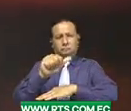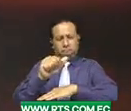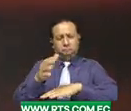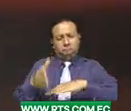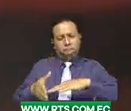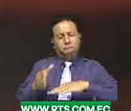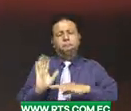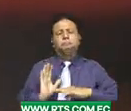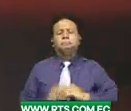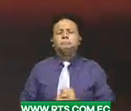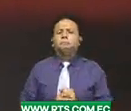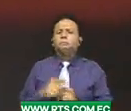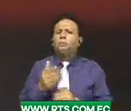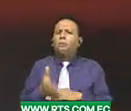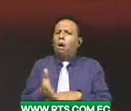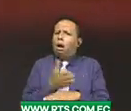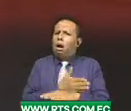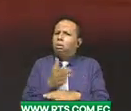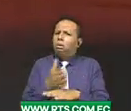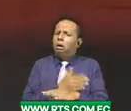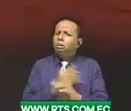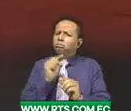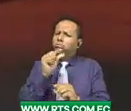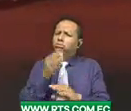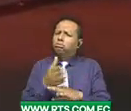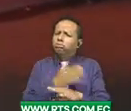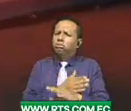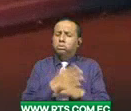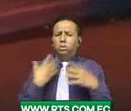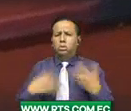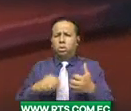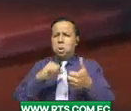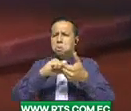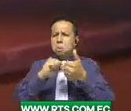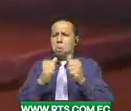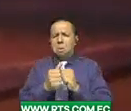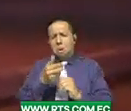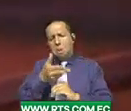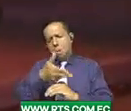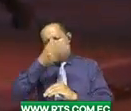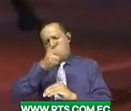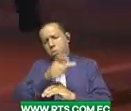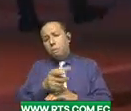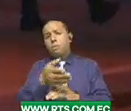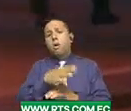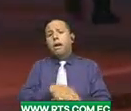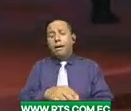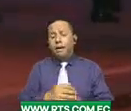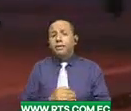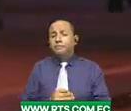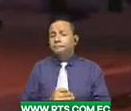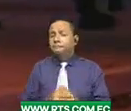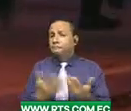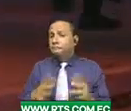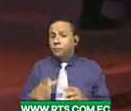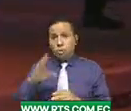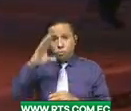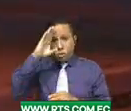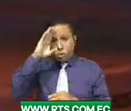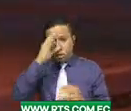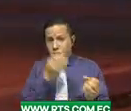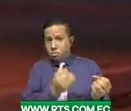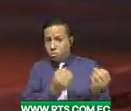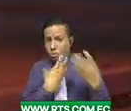donde hasta hace pocos minutos, estamos hablando, se suscitó esta muerte violenta, ¿no? Todavía la policía no se ha manifestado,